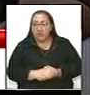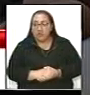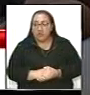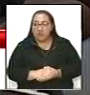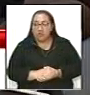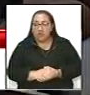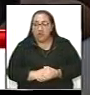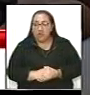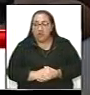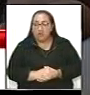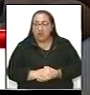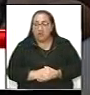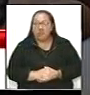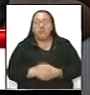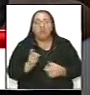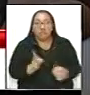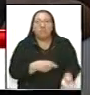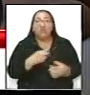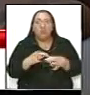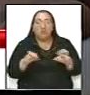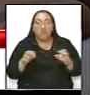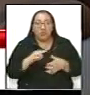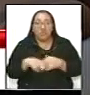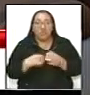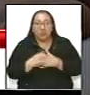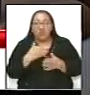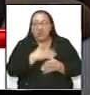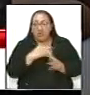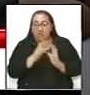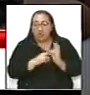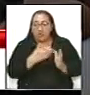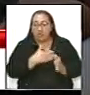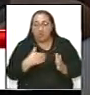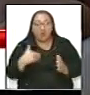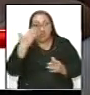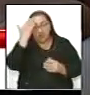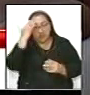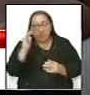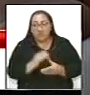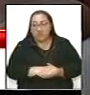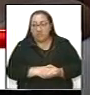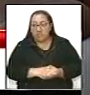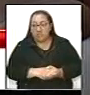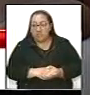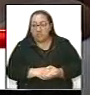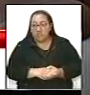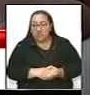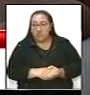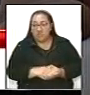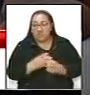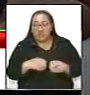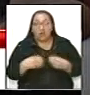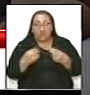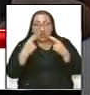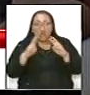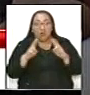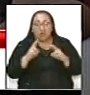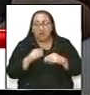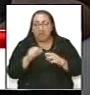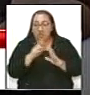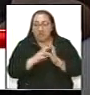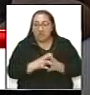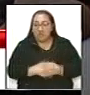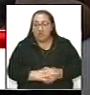tradición cultural de estos pueblos como en mi región, presidente. Yo pienso que hay que darle una mirada a esta